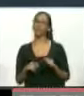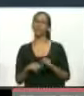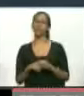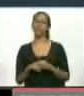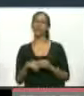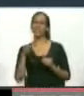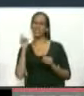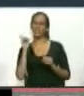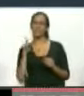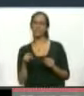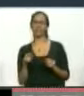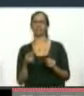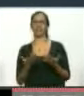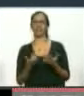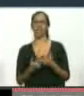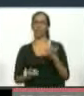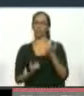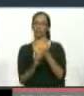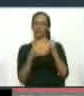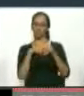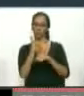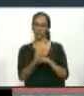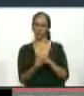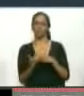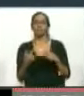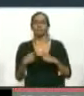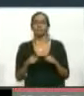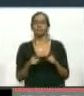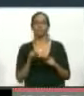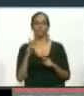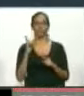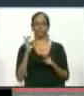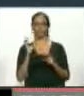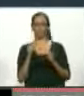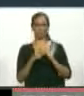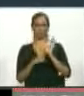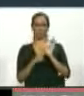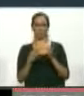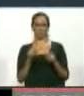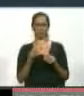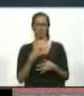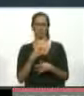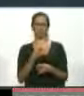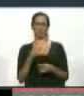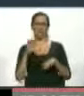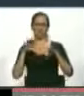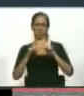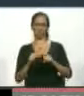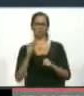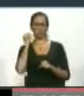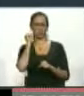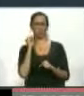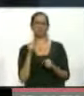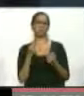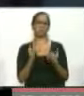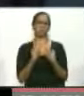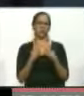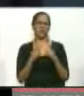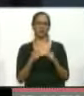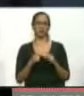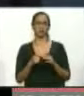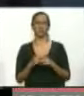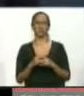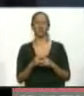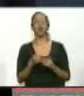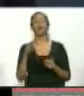también estaría detrás del plan sin embargo duque no ha mostrado mucho interés en capturarla precisamente más bien al contrario cuando